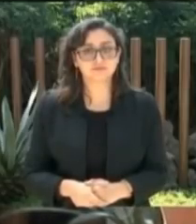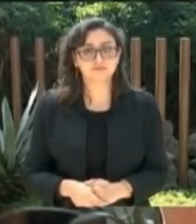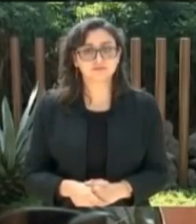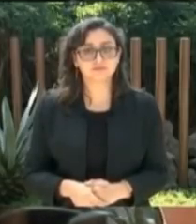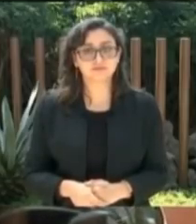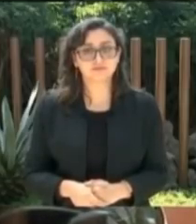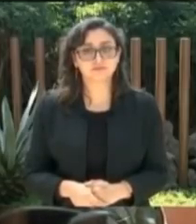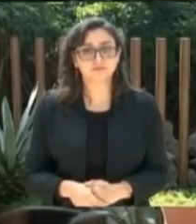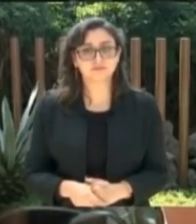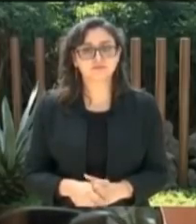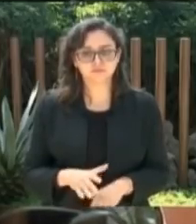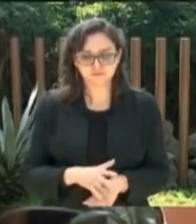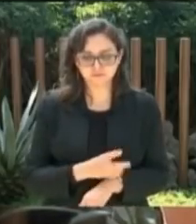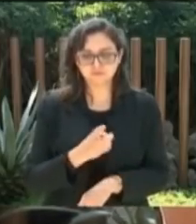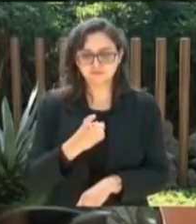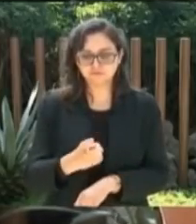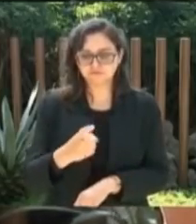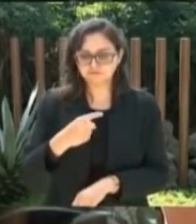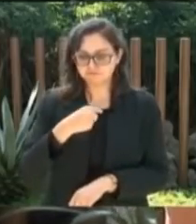Por eso sostengo que